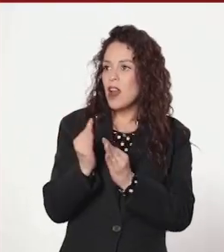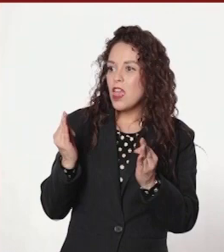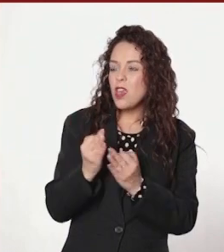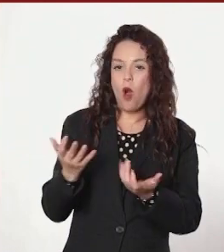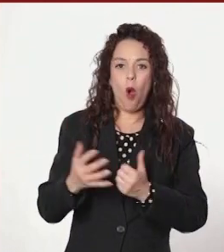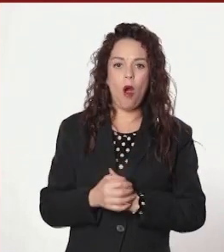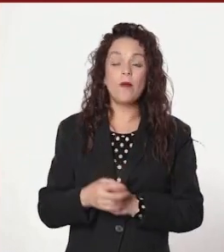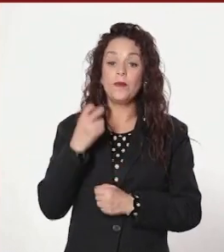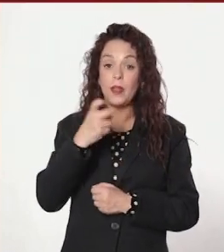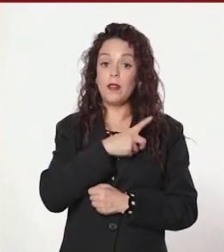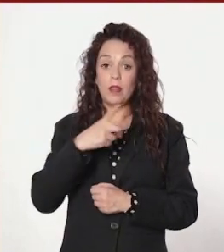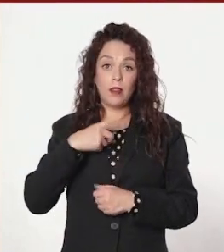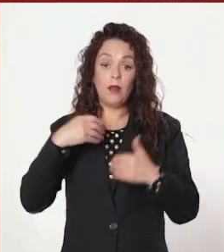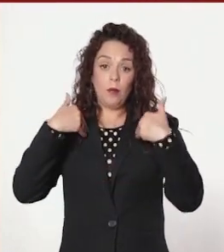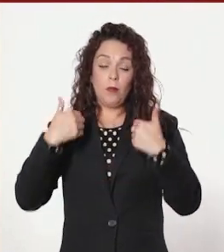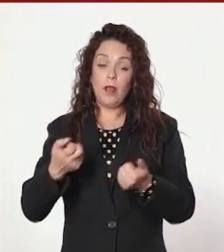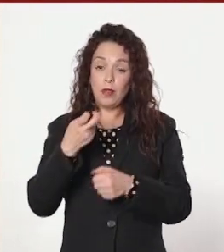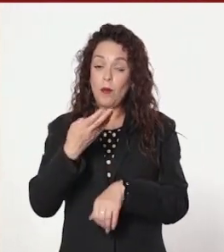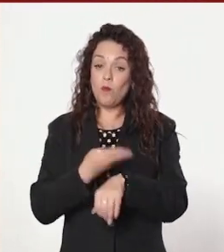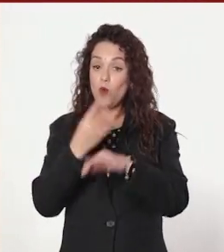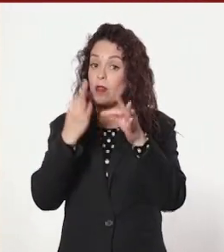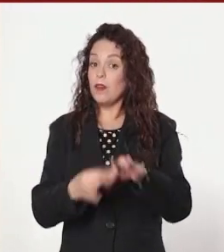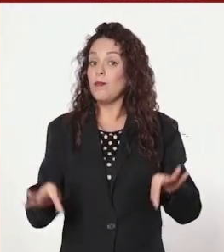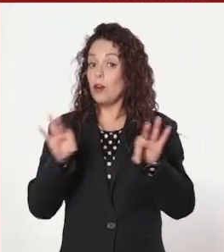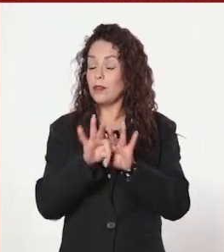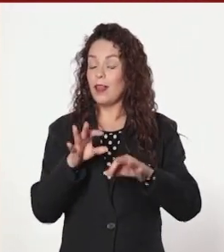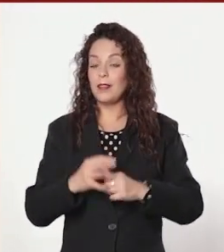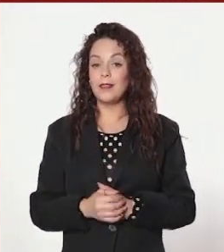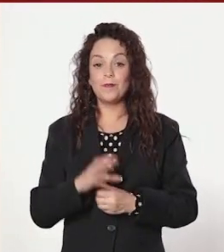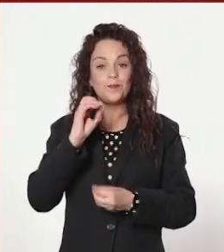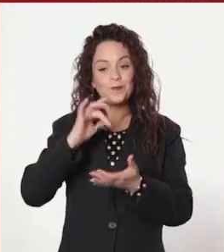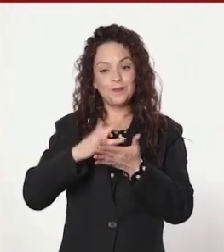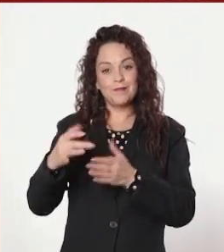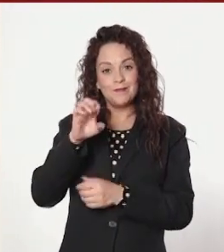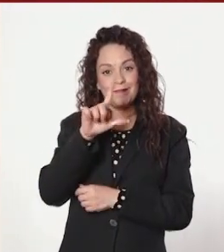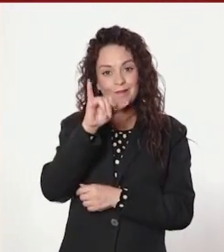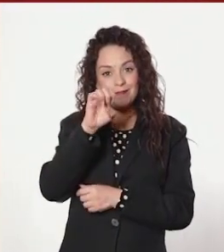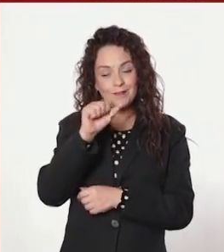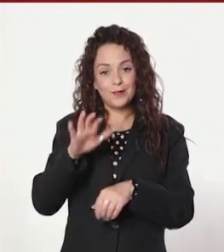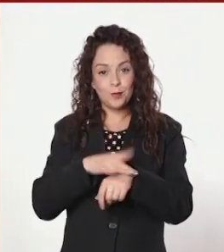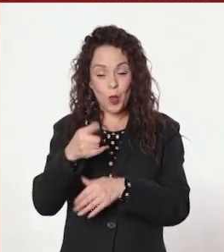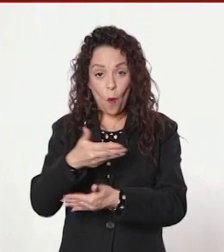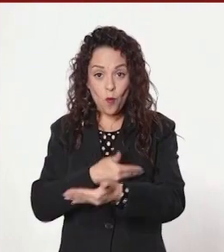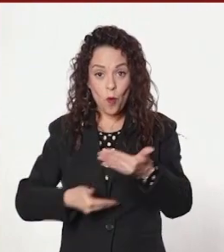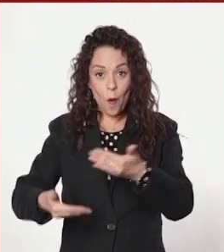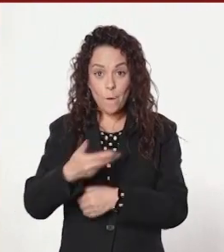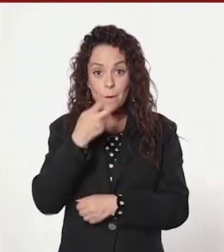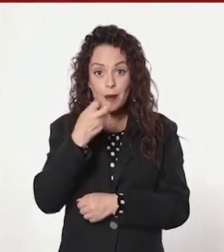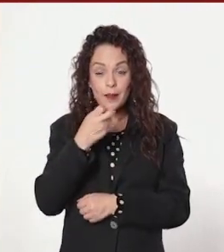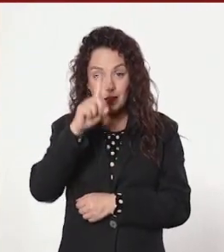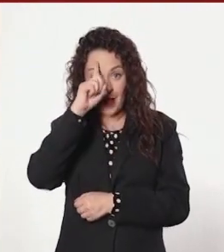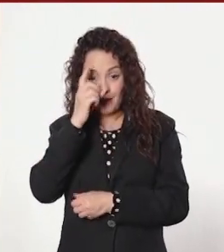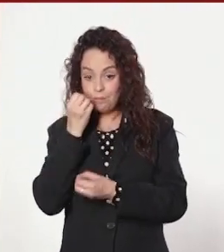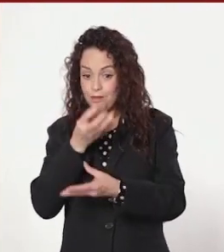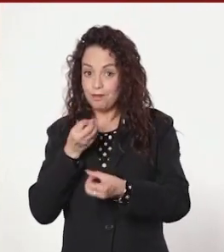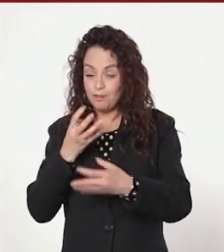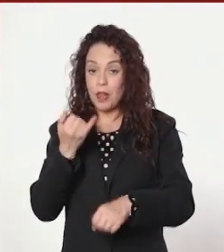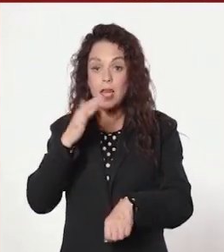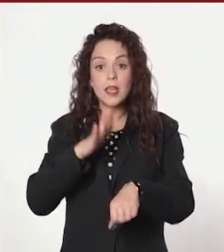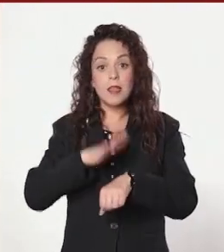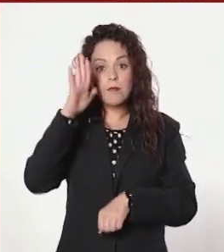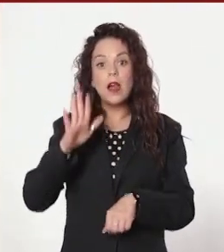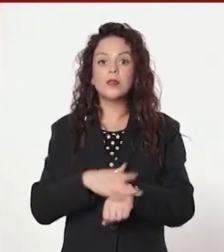hagamos conciencia de eso que es súper importante. Elisa, muchísimas gracias por compartirnos estos tips y sobre todo